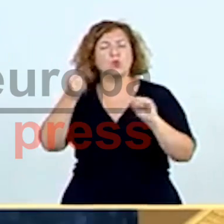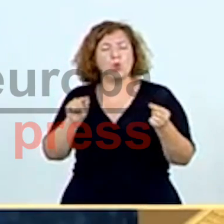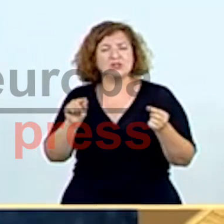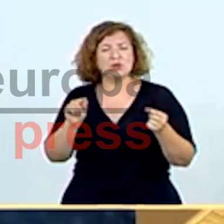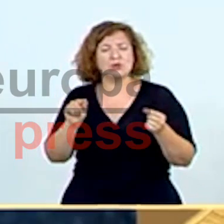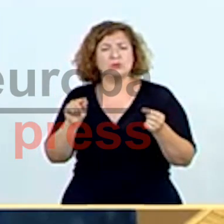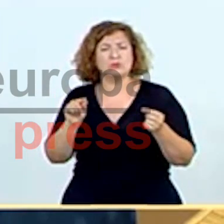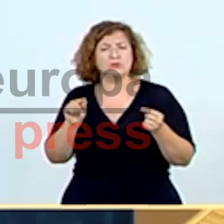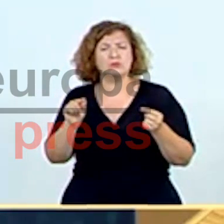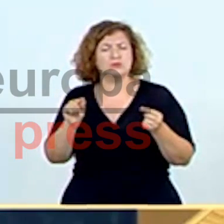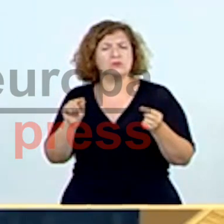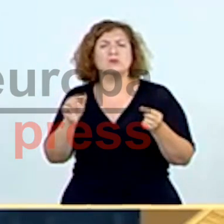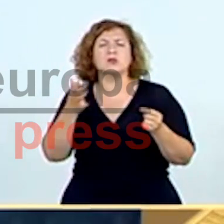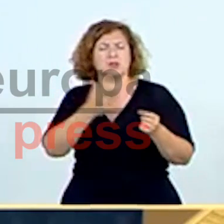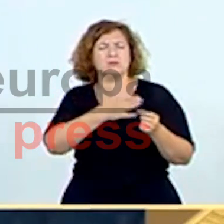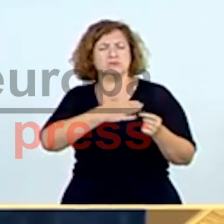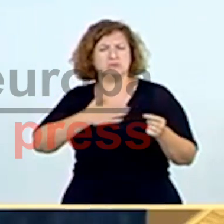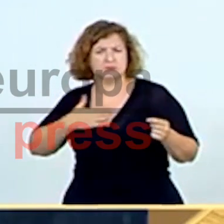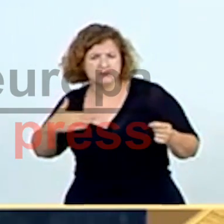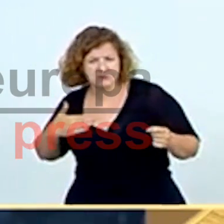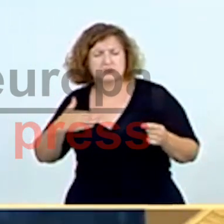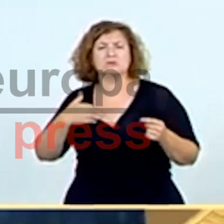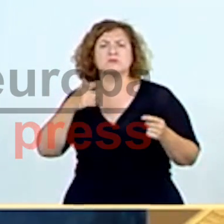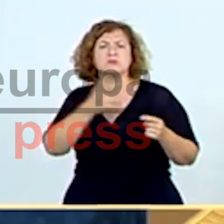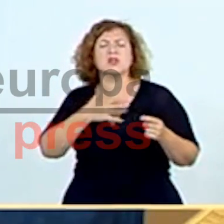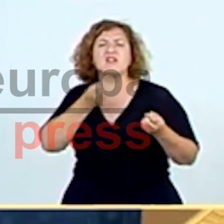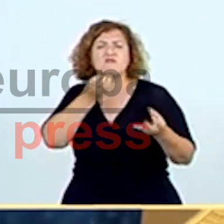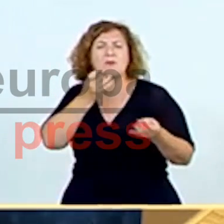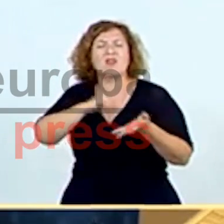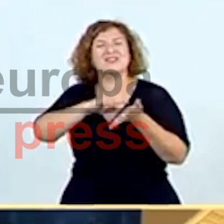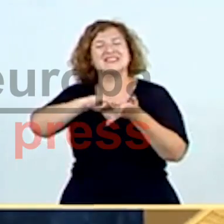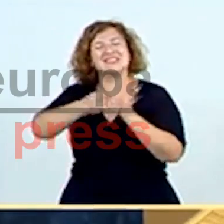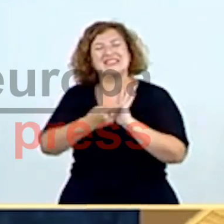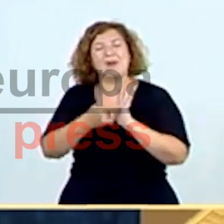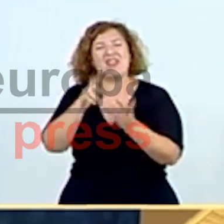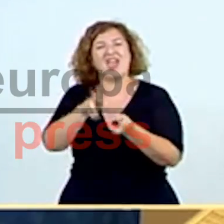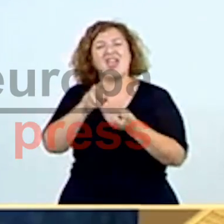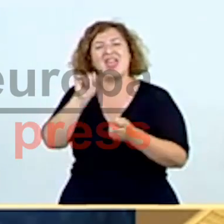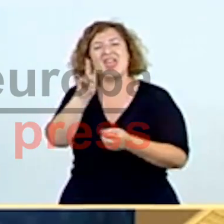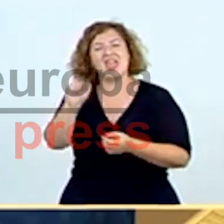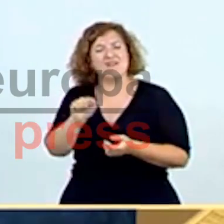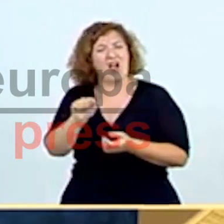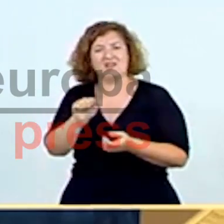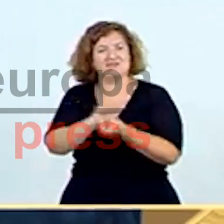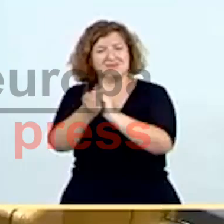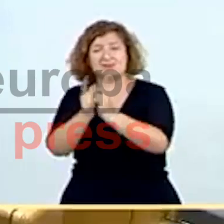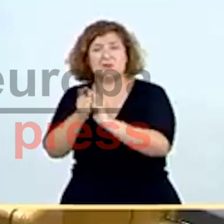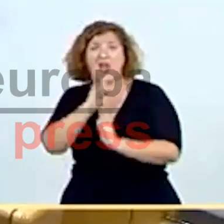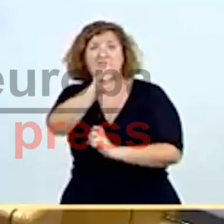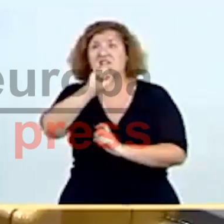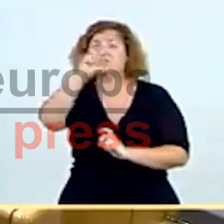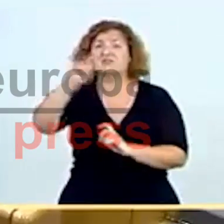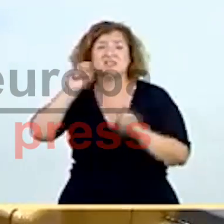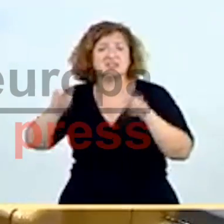que con alevosía y nocturnidad se cambia el sistema de información del IVA sin comunicarlo a ninguna